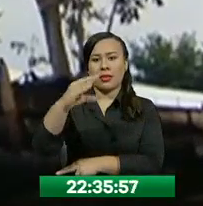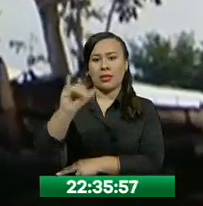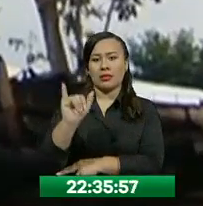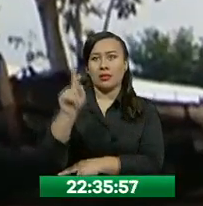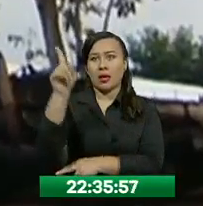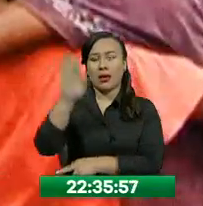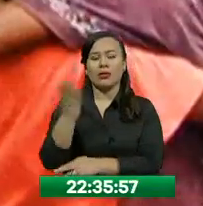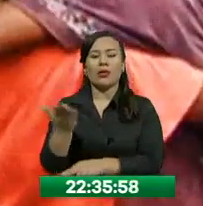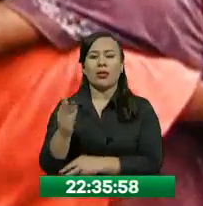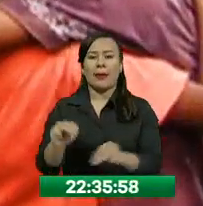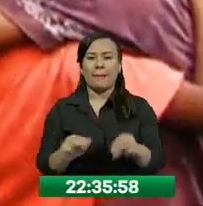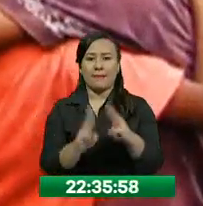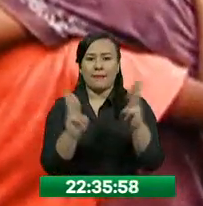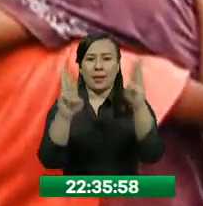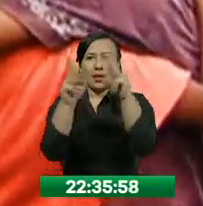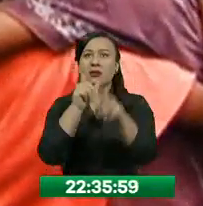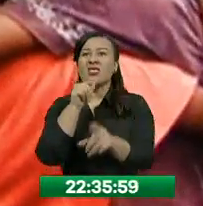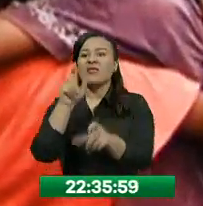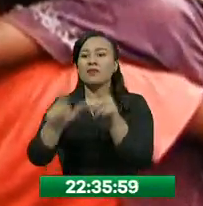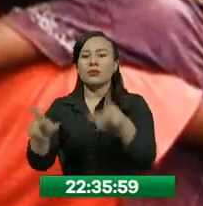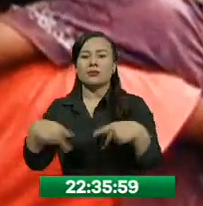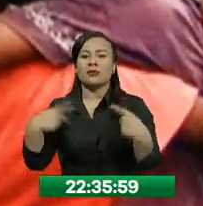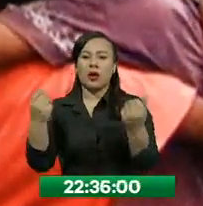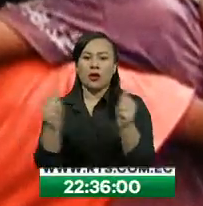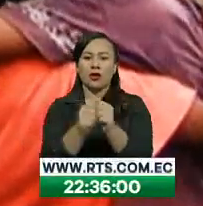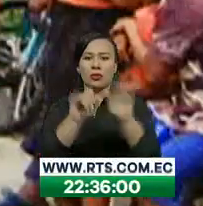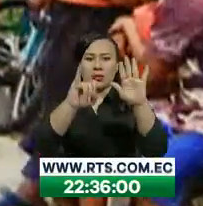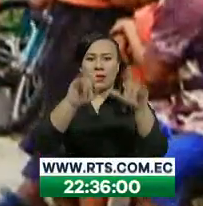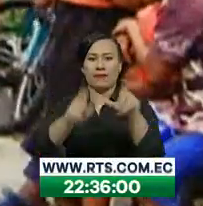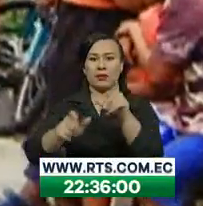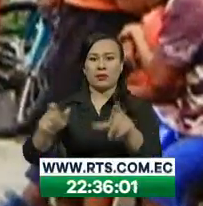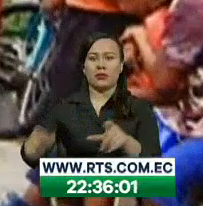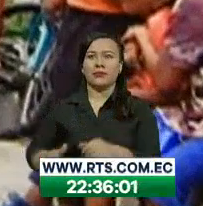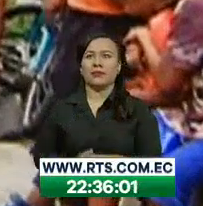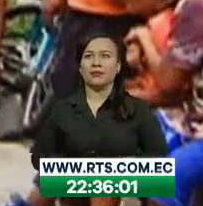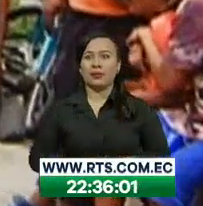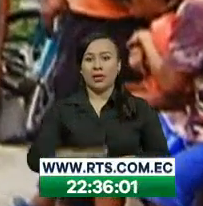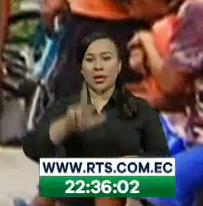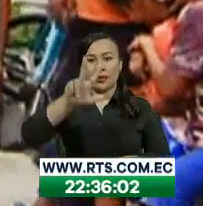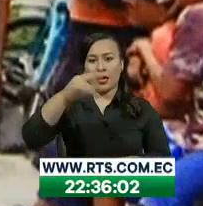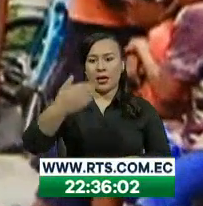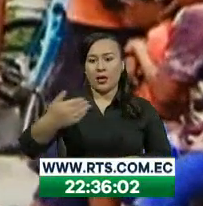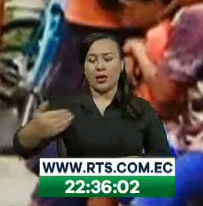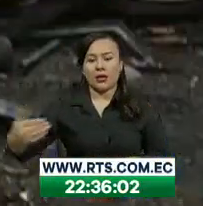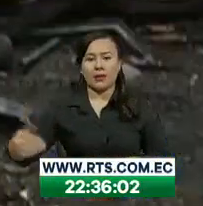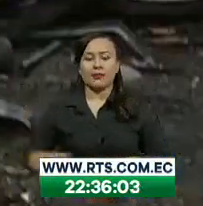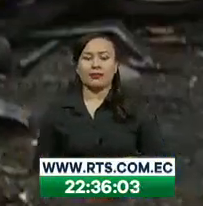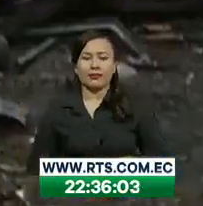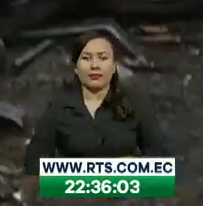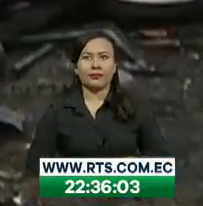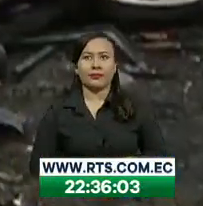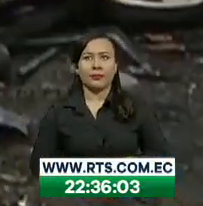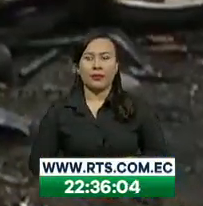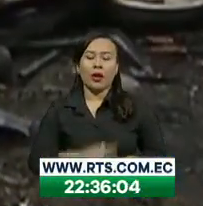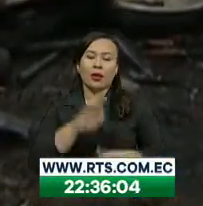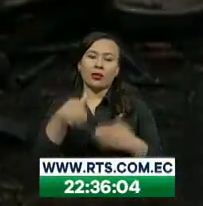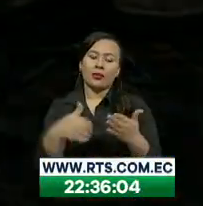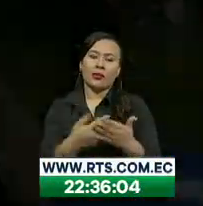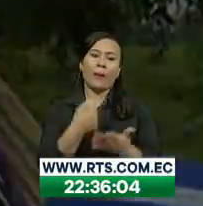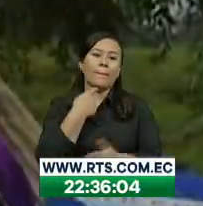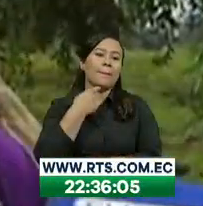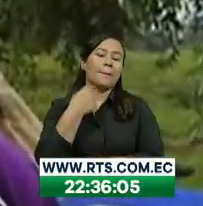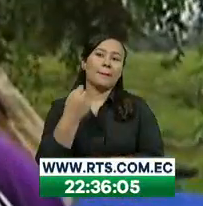Cantón Milagro, quien ahí habitaba junto a 6 personas, entre estas 3 menores de edad. Perdí todo, toda mi